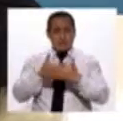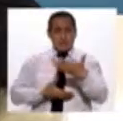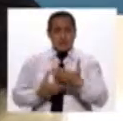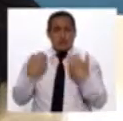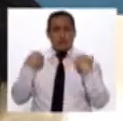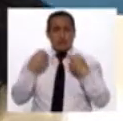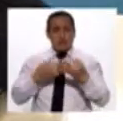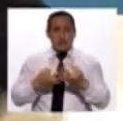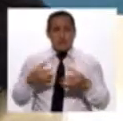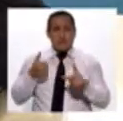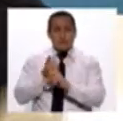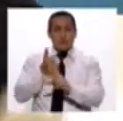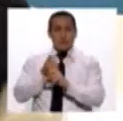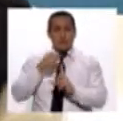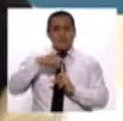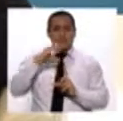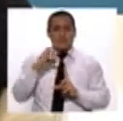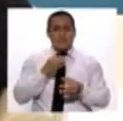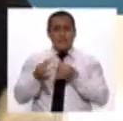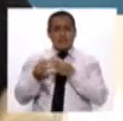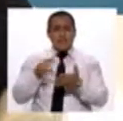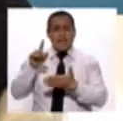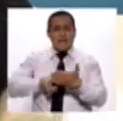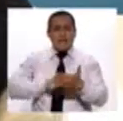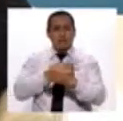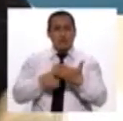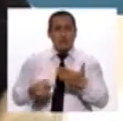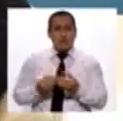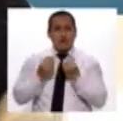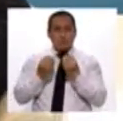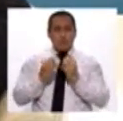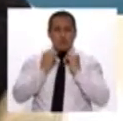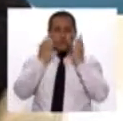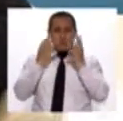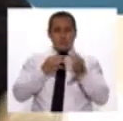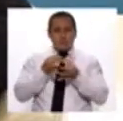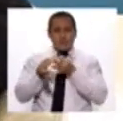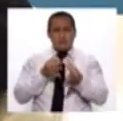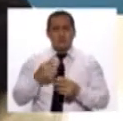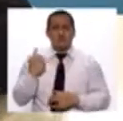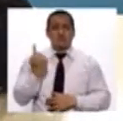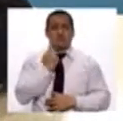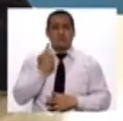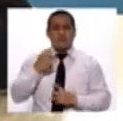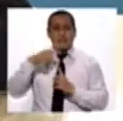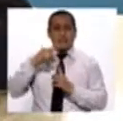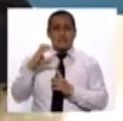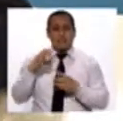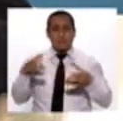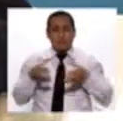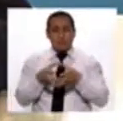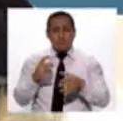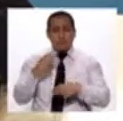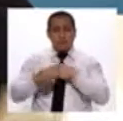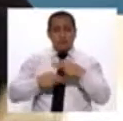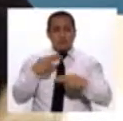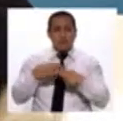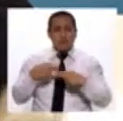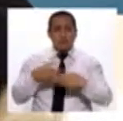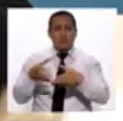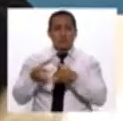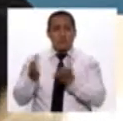propio tribunal restringe este principio casi como con vergüenza, ¿no es cierto? Diciendo solo para tribunales administrativos de alcance nacional,